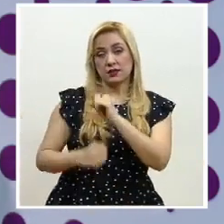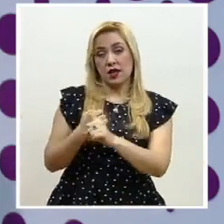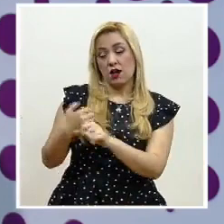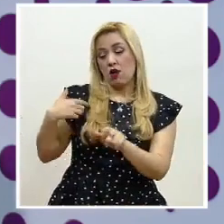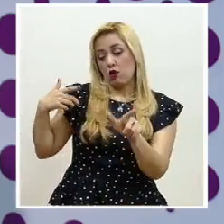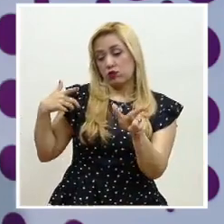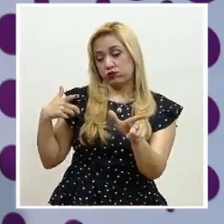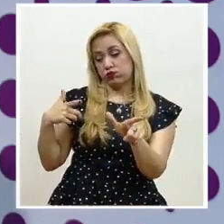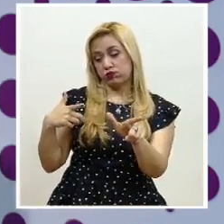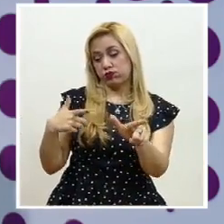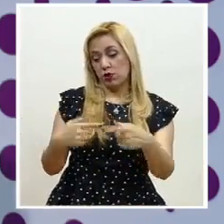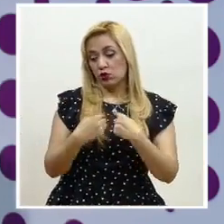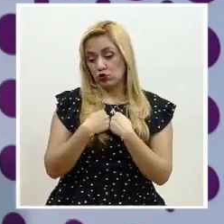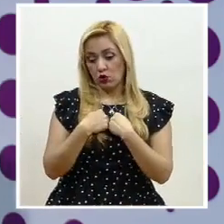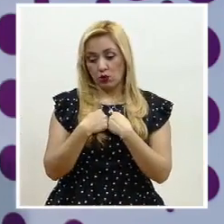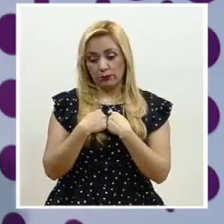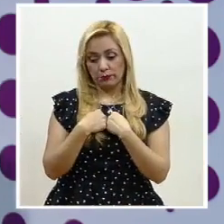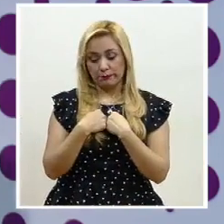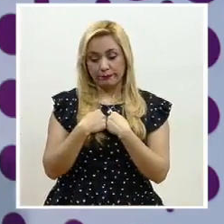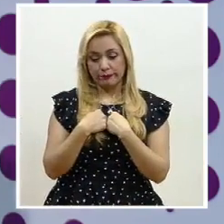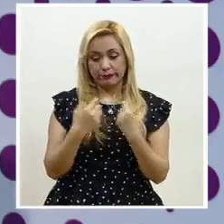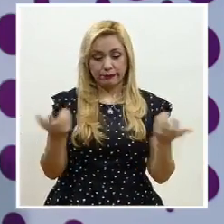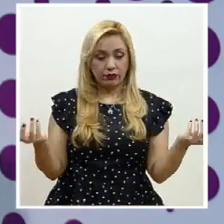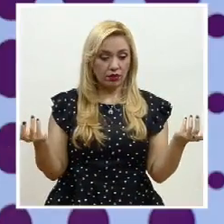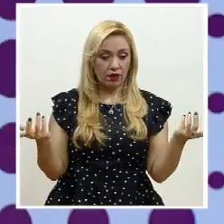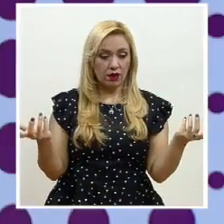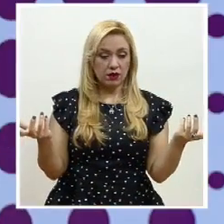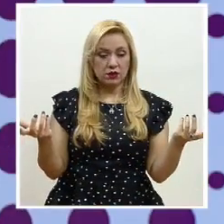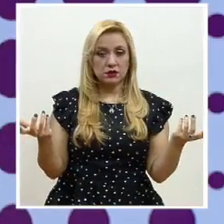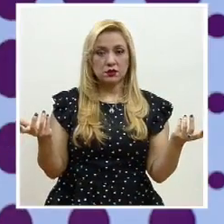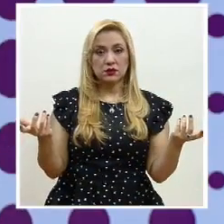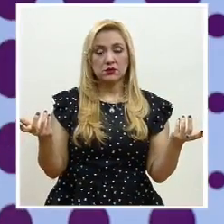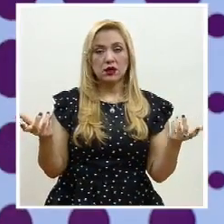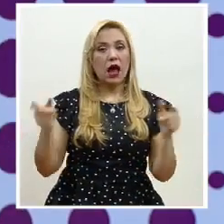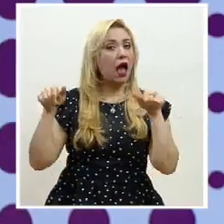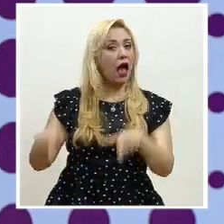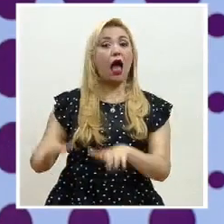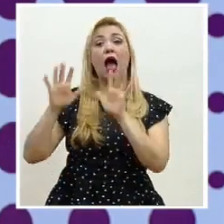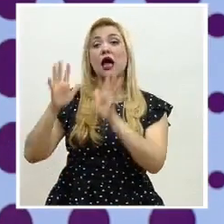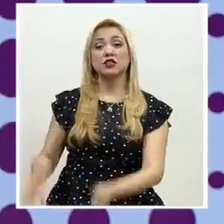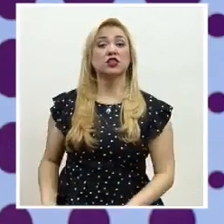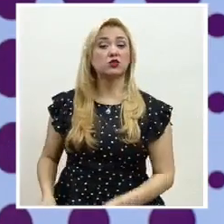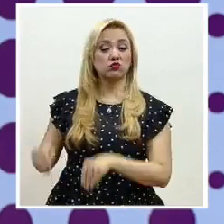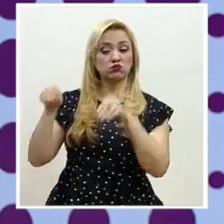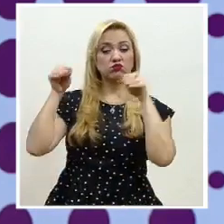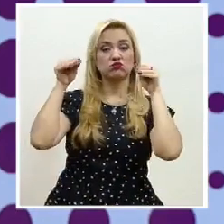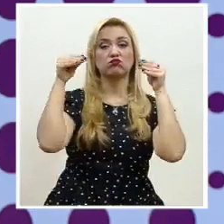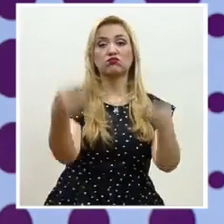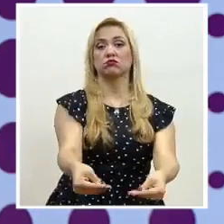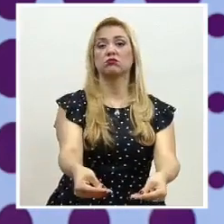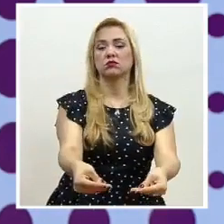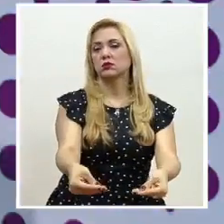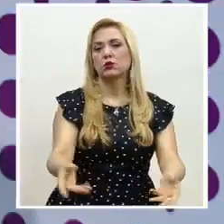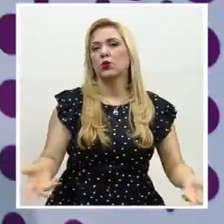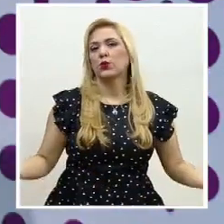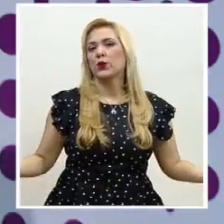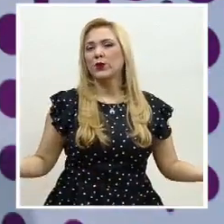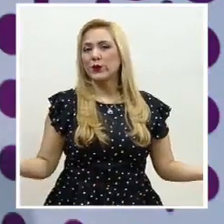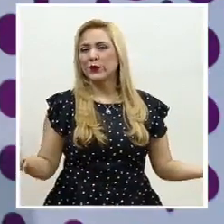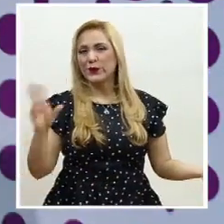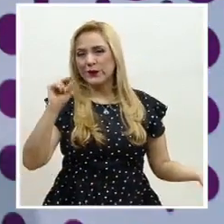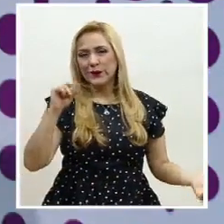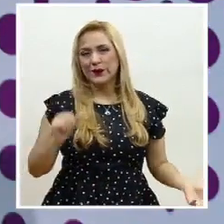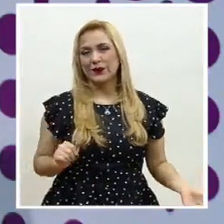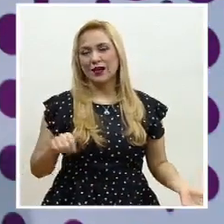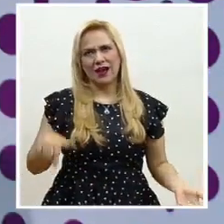tal vez, necesite meter esa forma y esa dinámica de trabajo que hacíamos hace 10 años, porque la dinámica interna dentro de la